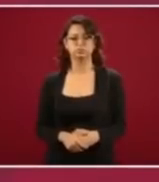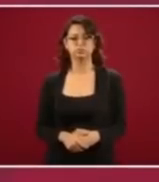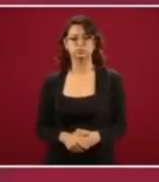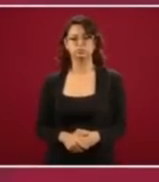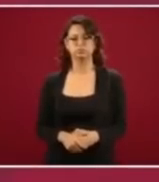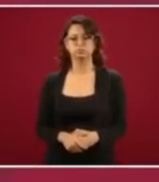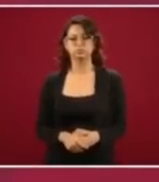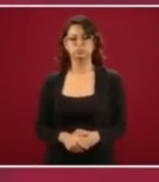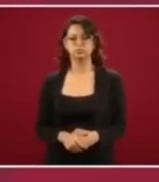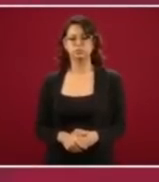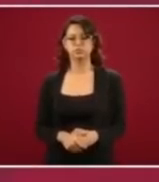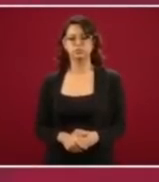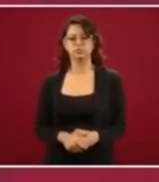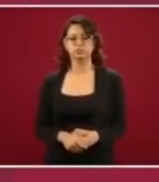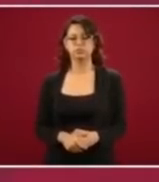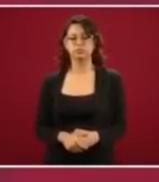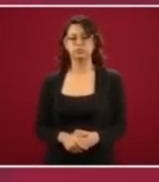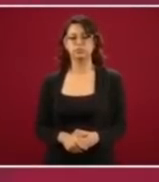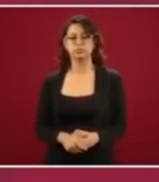No quiero